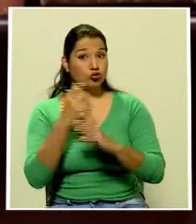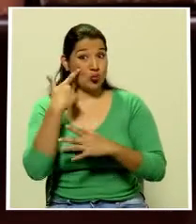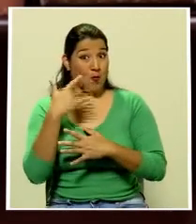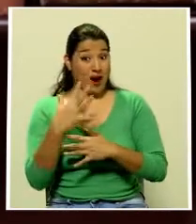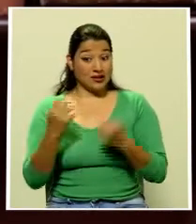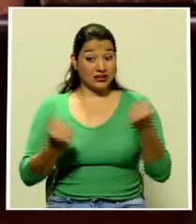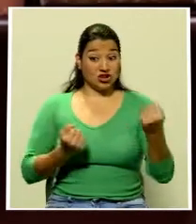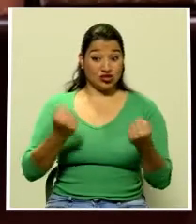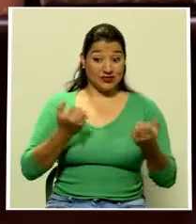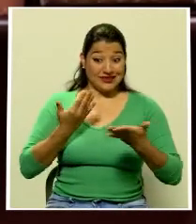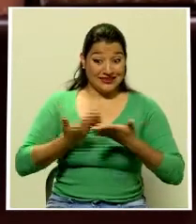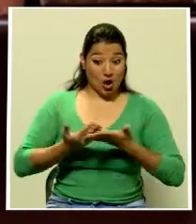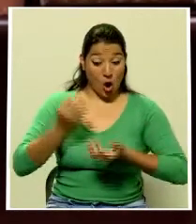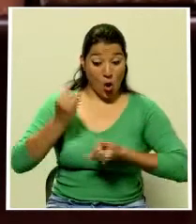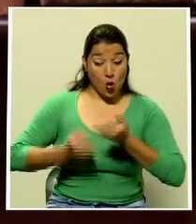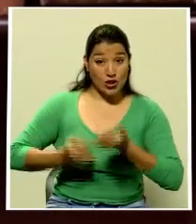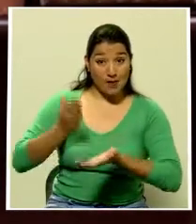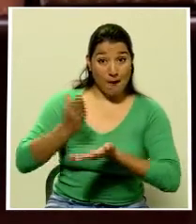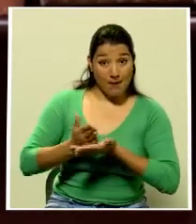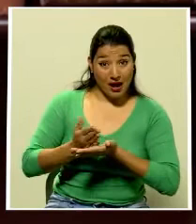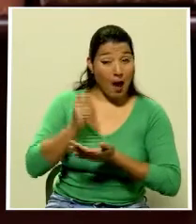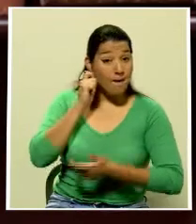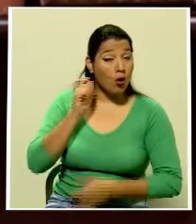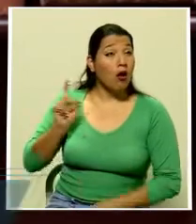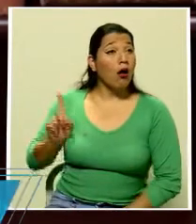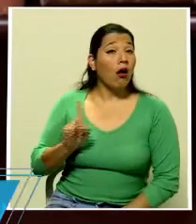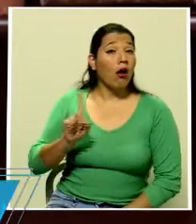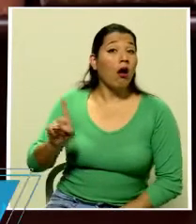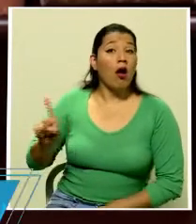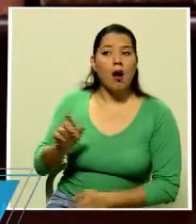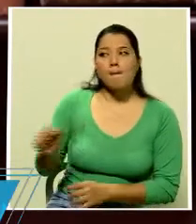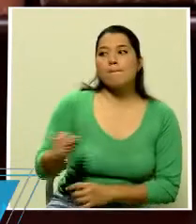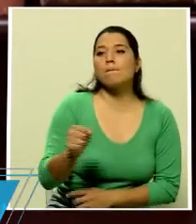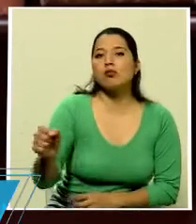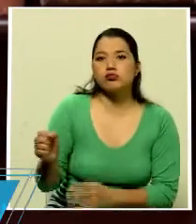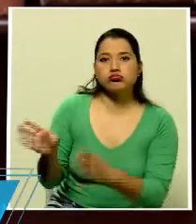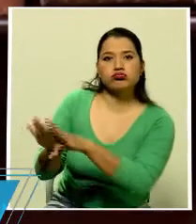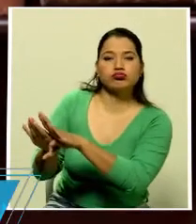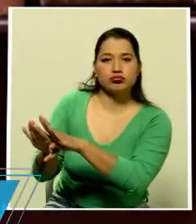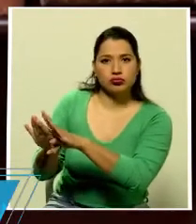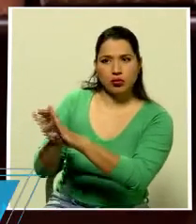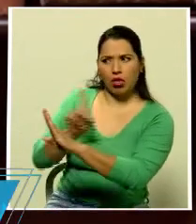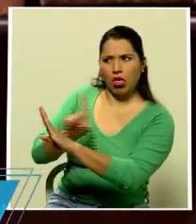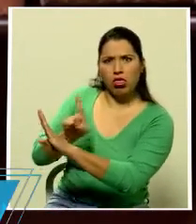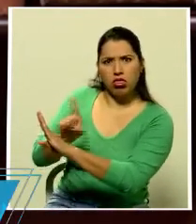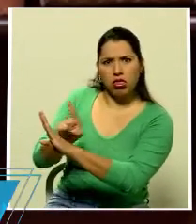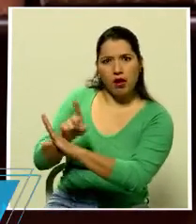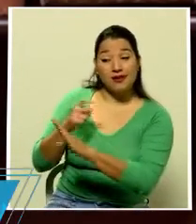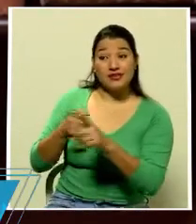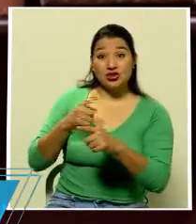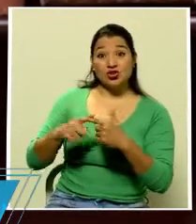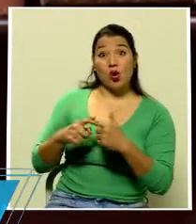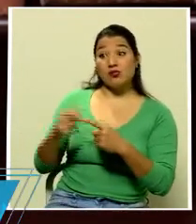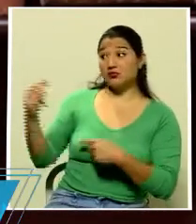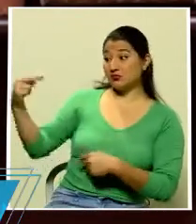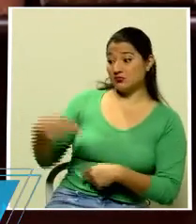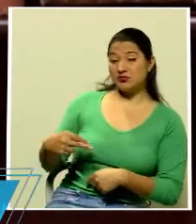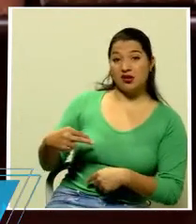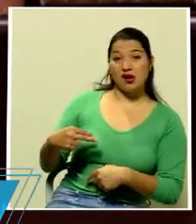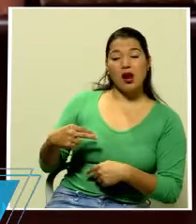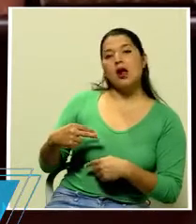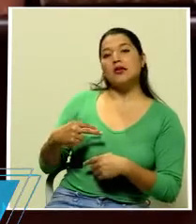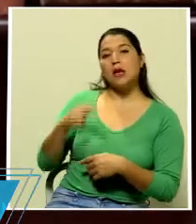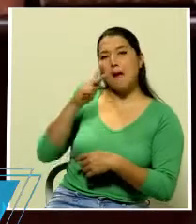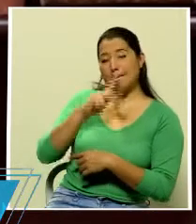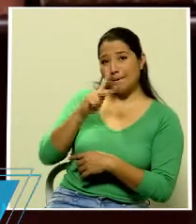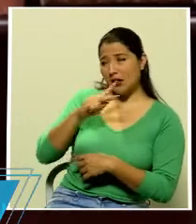última parada, encierra a la víctima dentro de la unidad, le muestra sus genitales, la amenaza también y